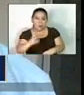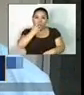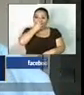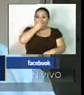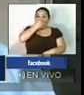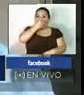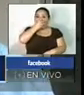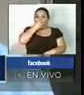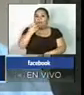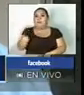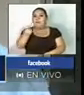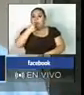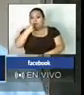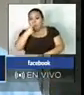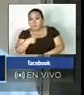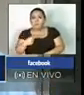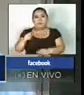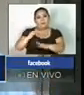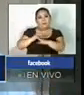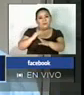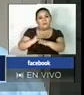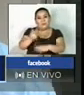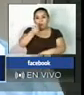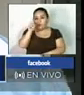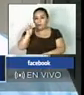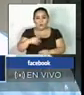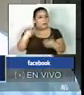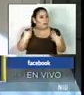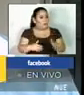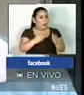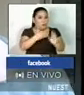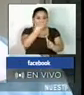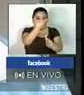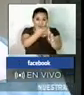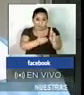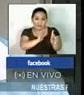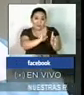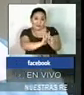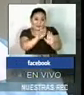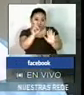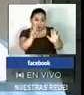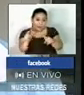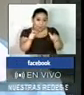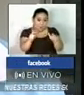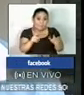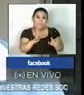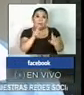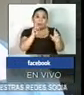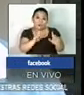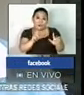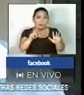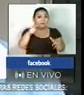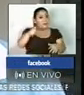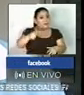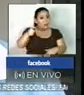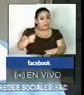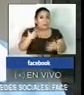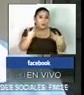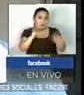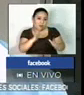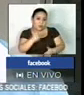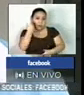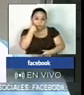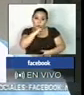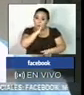cumplió antibiótico, terapia y todo el esquema de tratamiento. El paciente se le realizaron dos pruebas más de COVID,